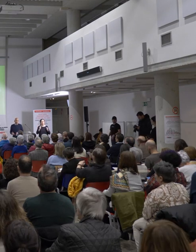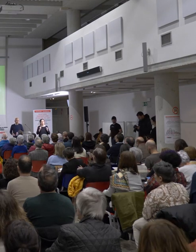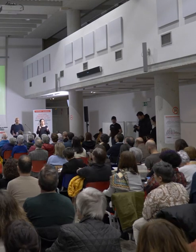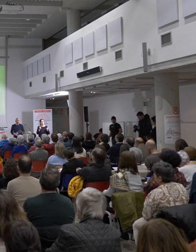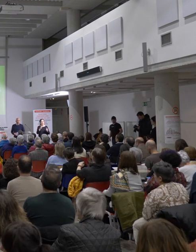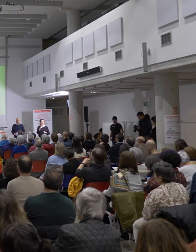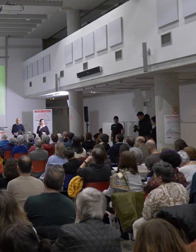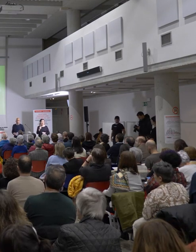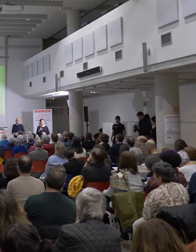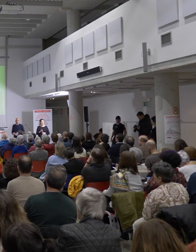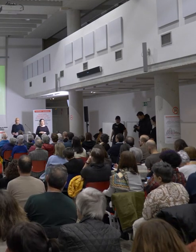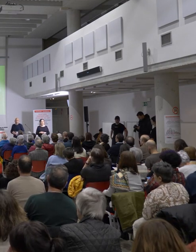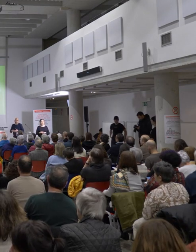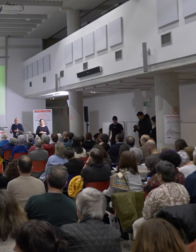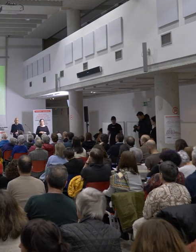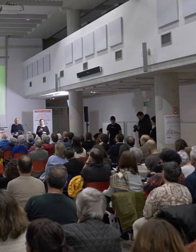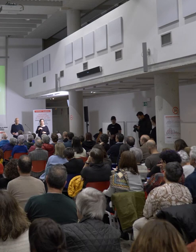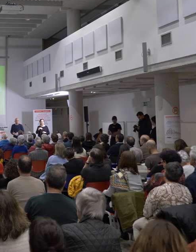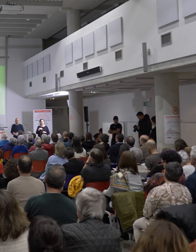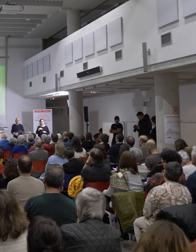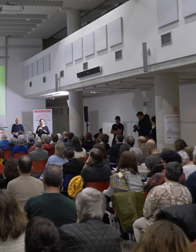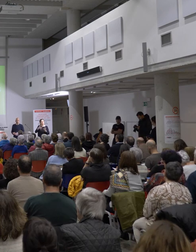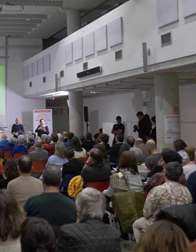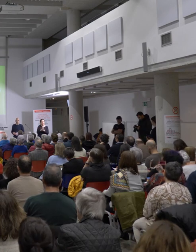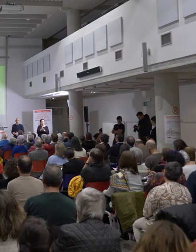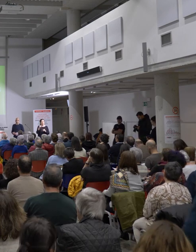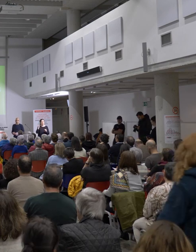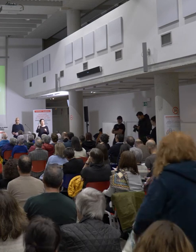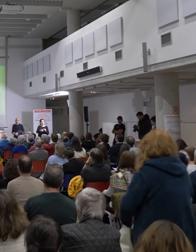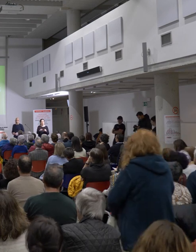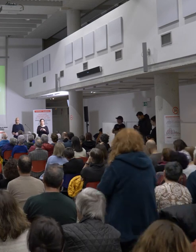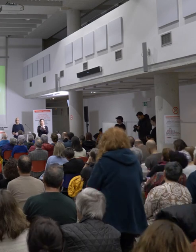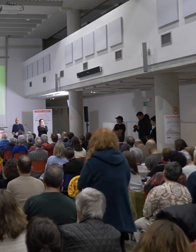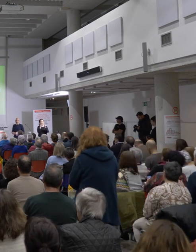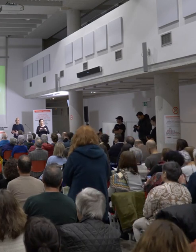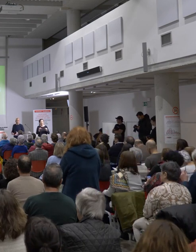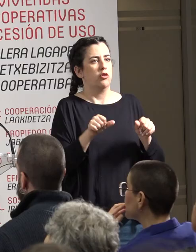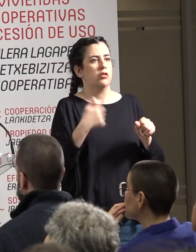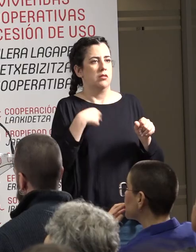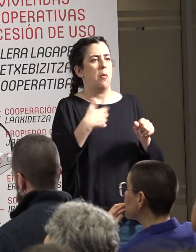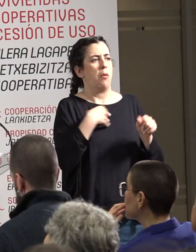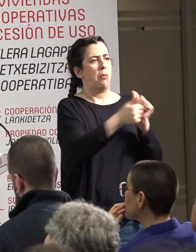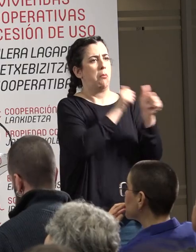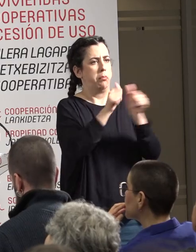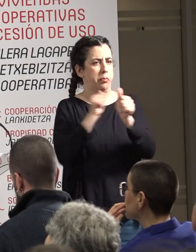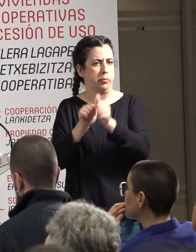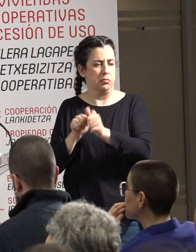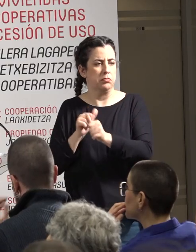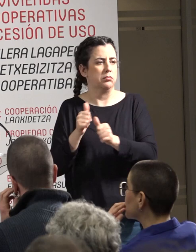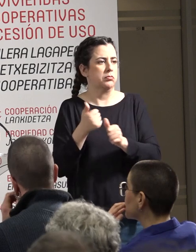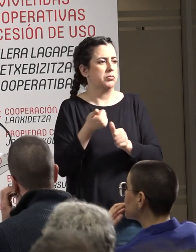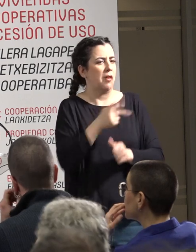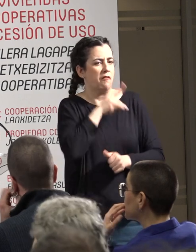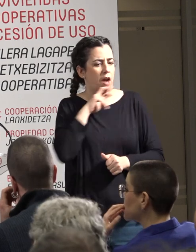desde REAS hemos definido durante este tiempo como un modelo replicable y de gran valor y aportación